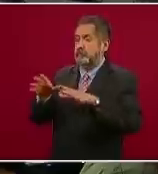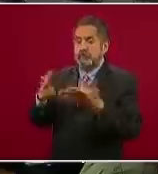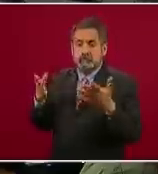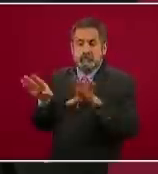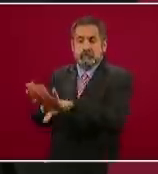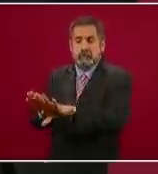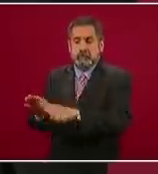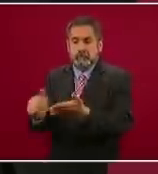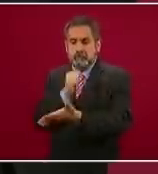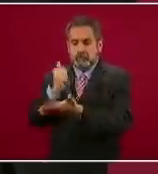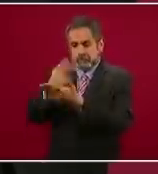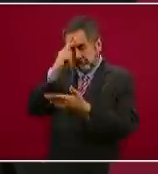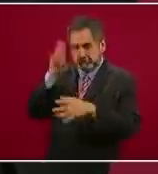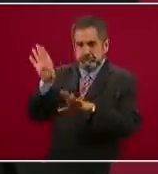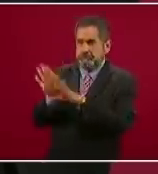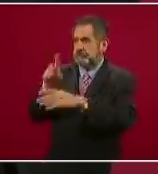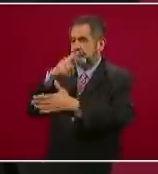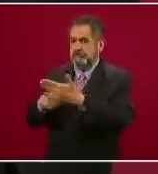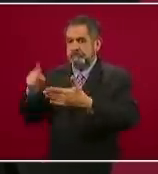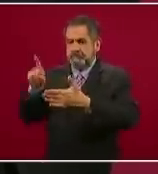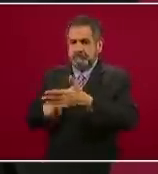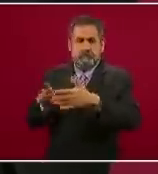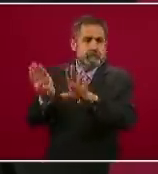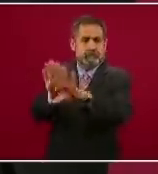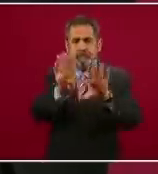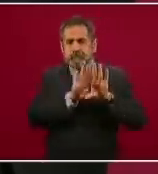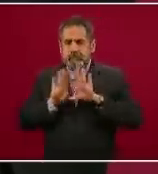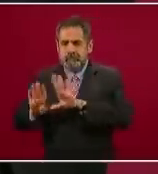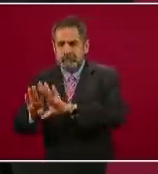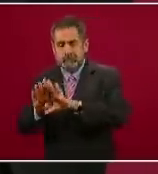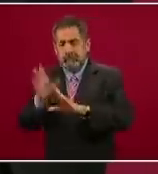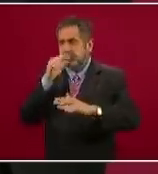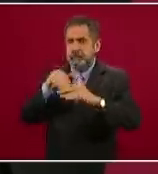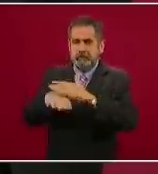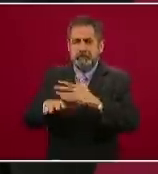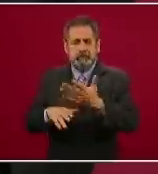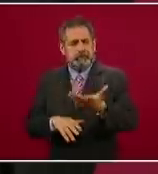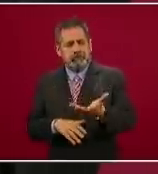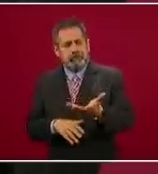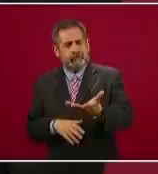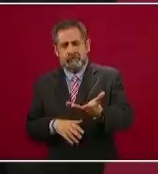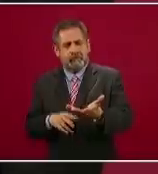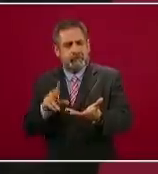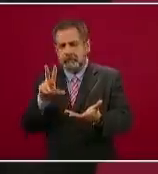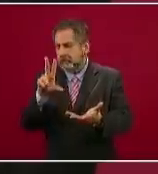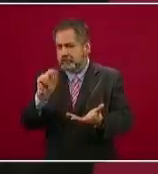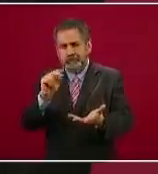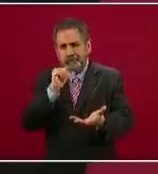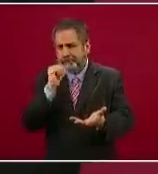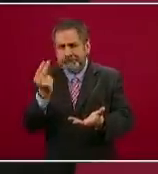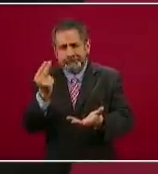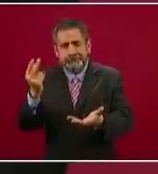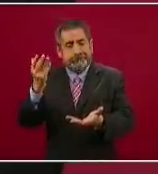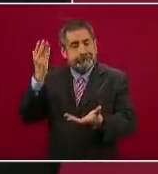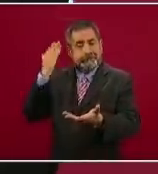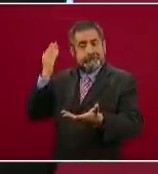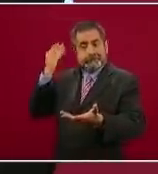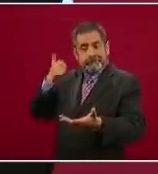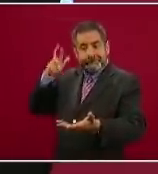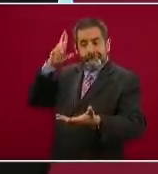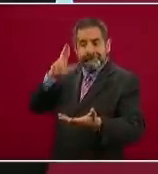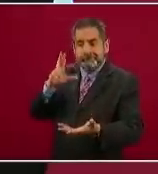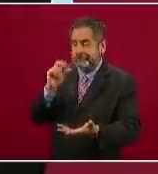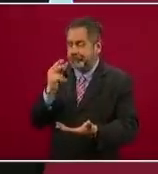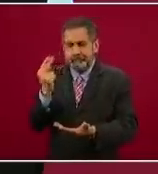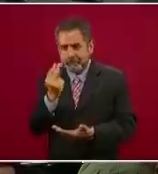zona metropolitana a cerrar espacios públicos en todo el país, sin que fuera necesariamente lo más adecuado.